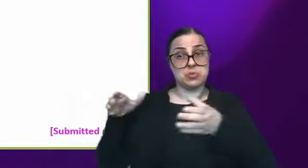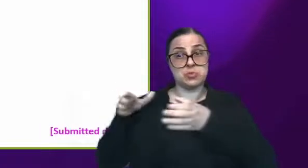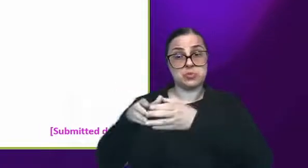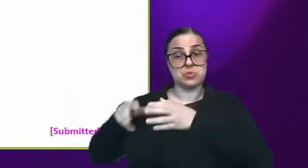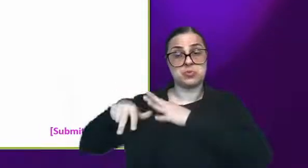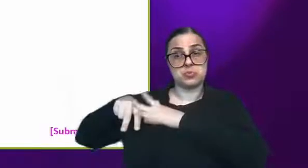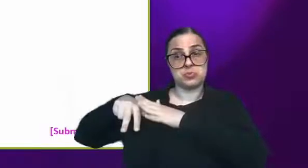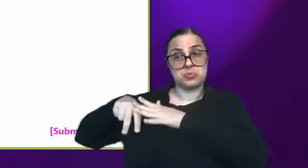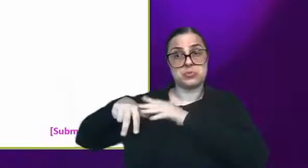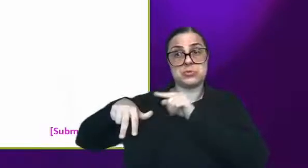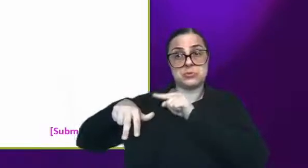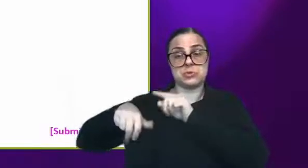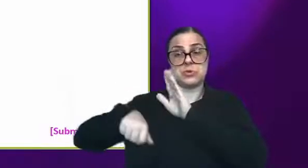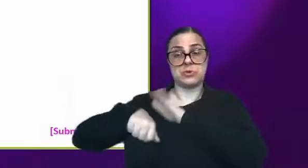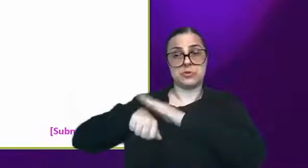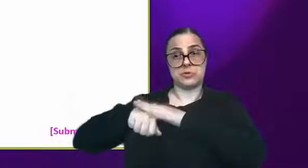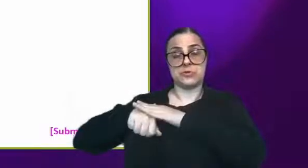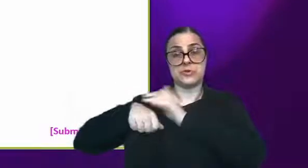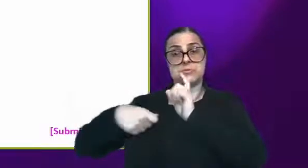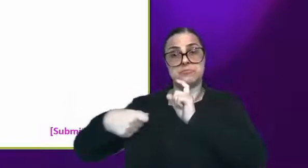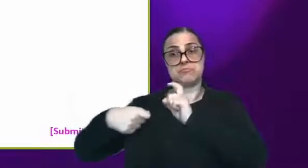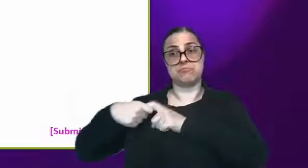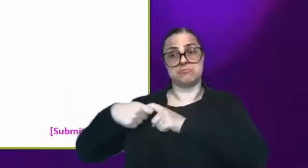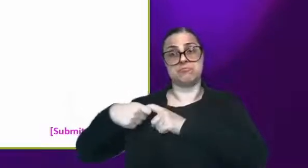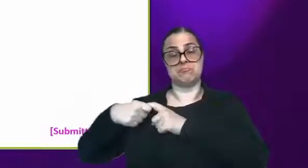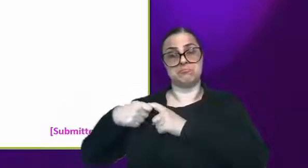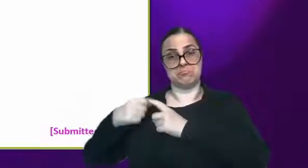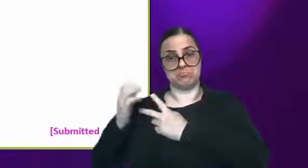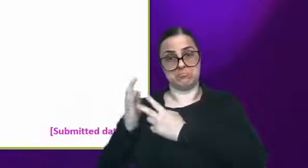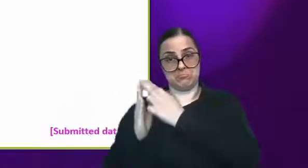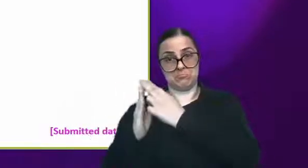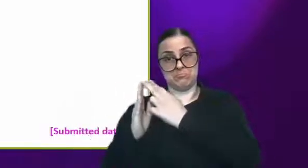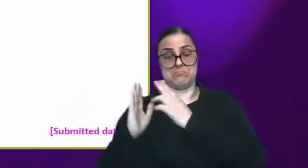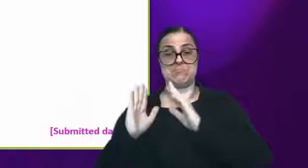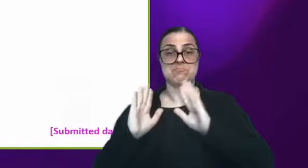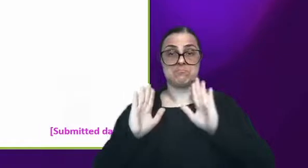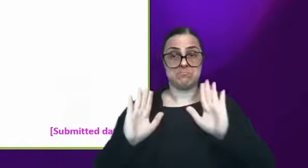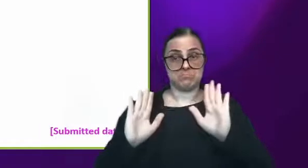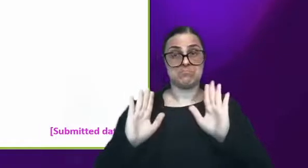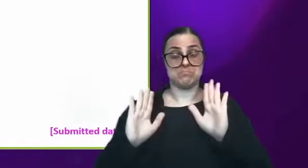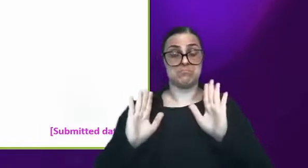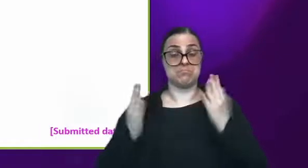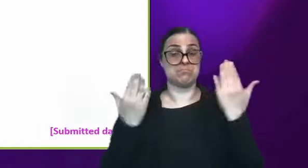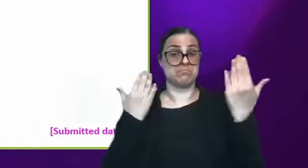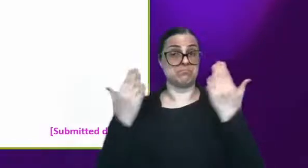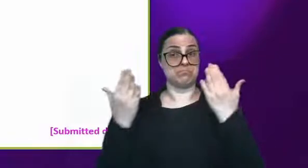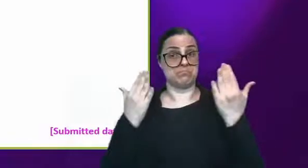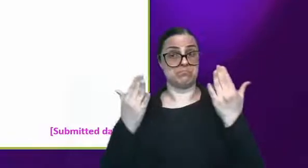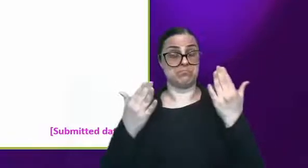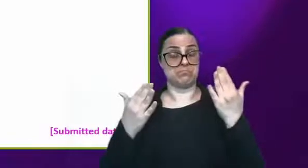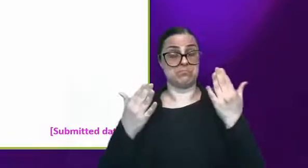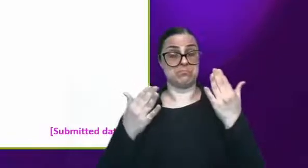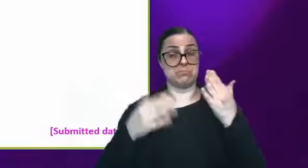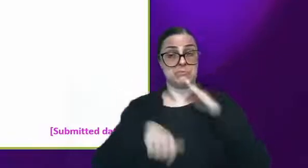Otros datos más, el momento de la cirugía, hacia resección que trasplante, obviamente los pacientes trasplantados son pacientes